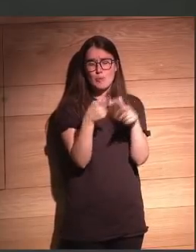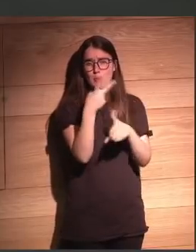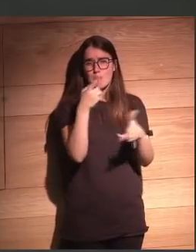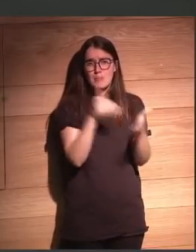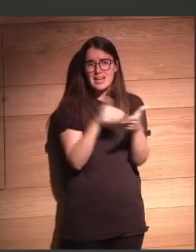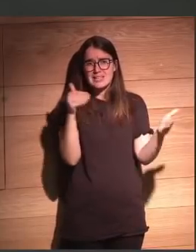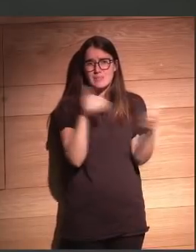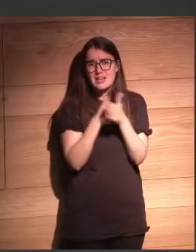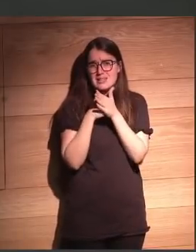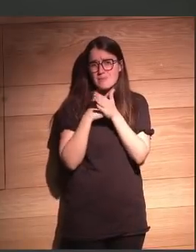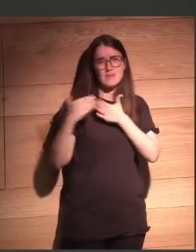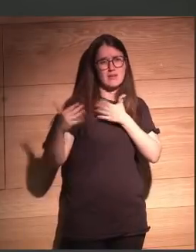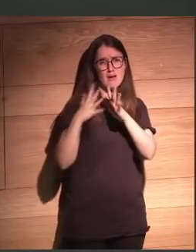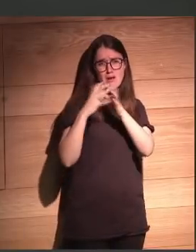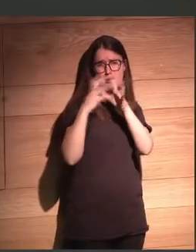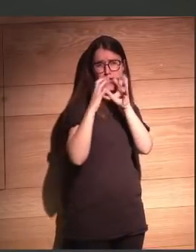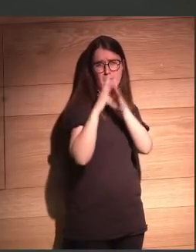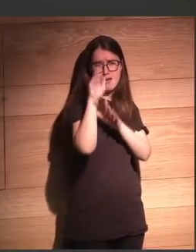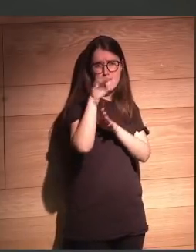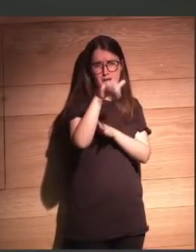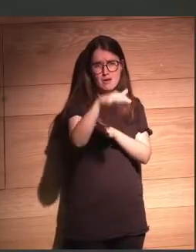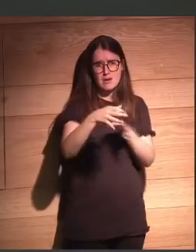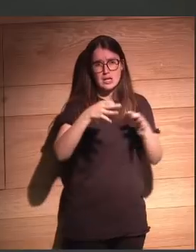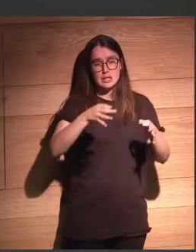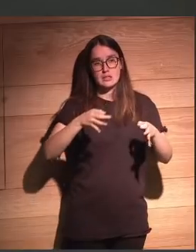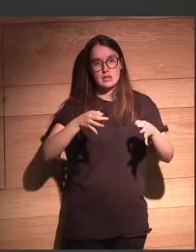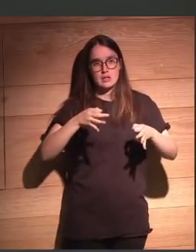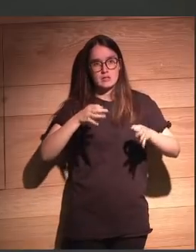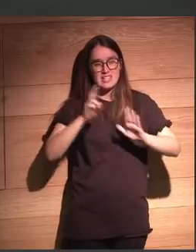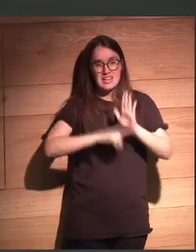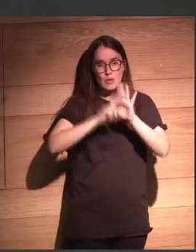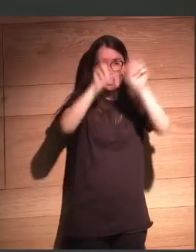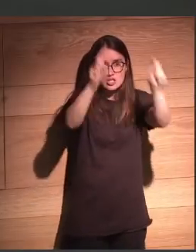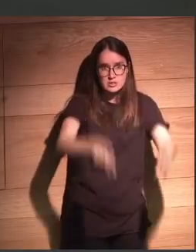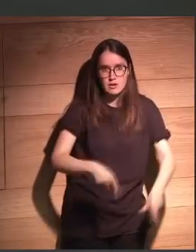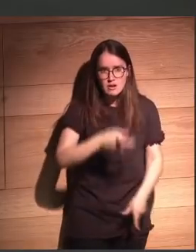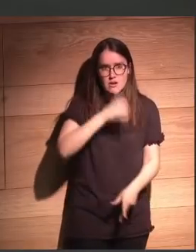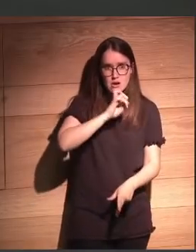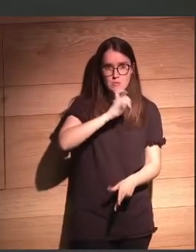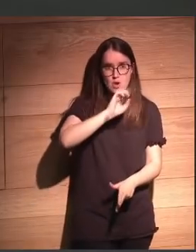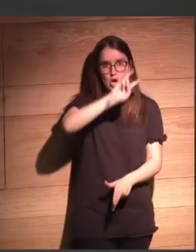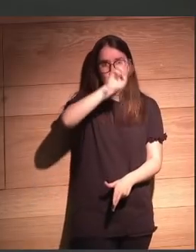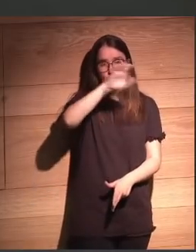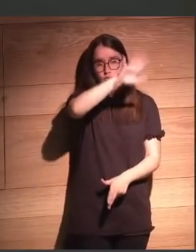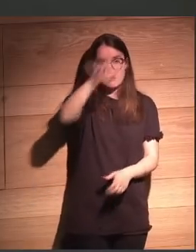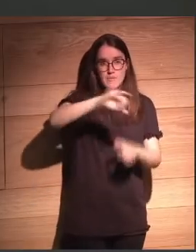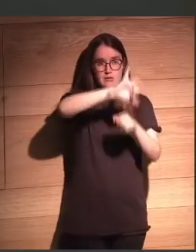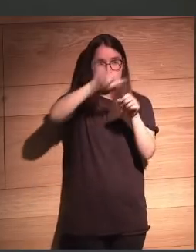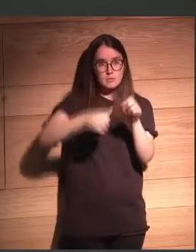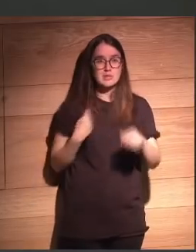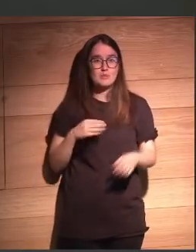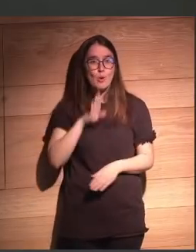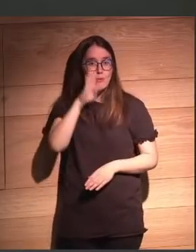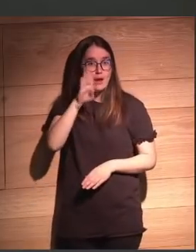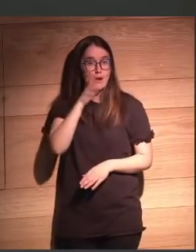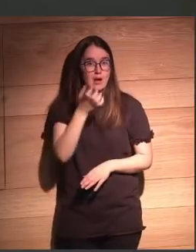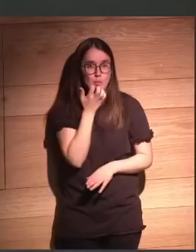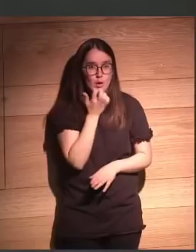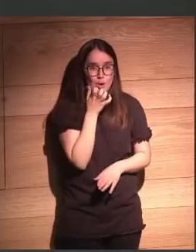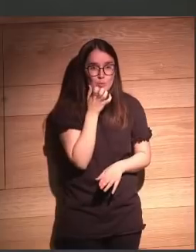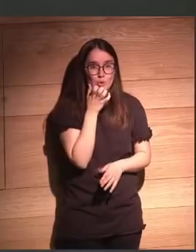millones trajinándose para arriba y abajo y estar totalmente desregularizadas? Es que en otros países de alrededor, como Bélgica, por